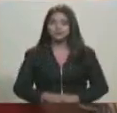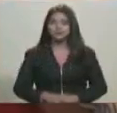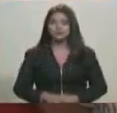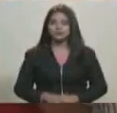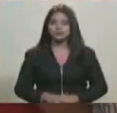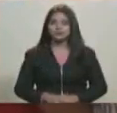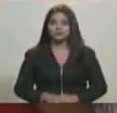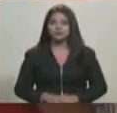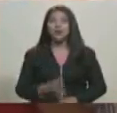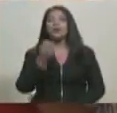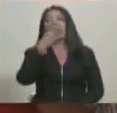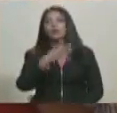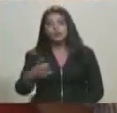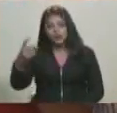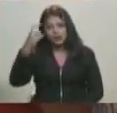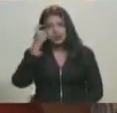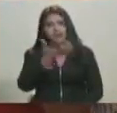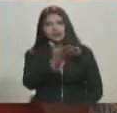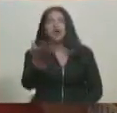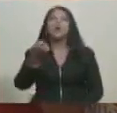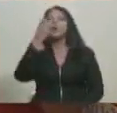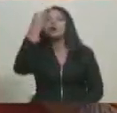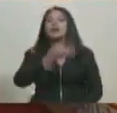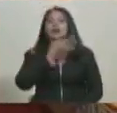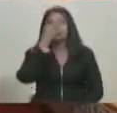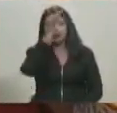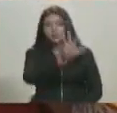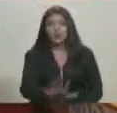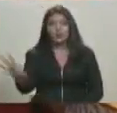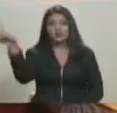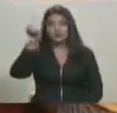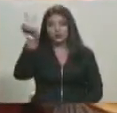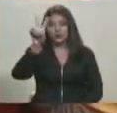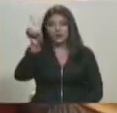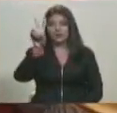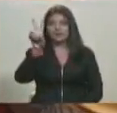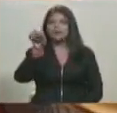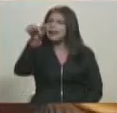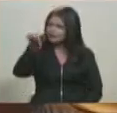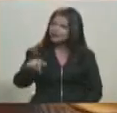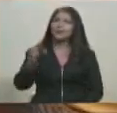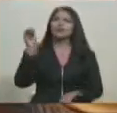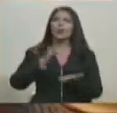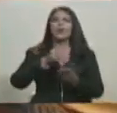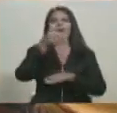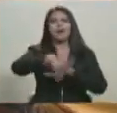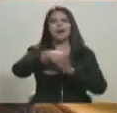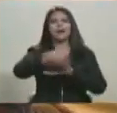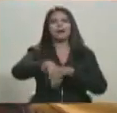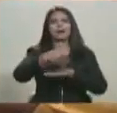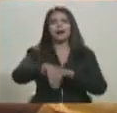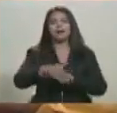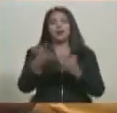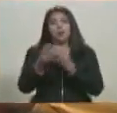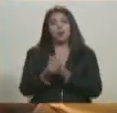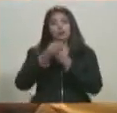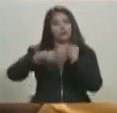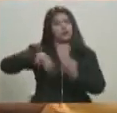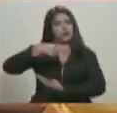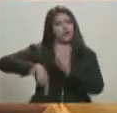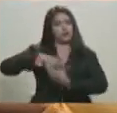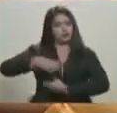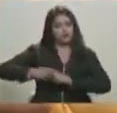parte de buenos días a todos los, buenas tardes a todos los venezolanos, las venezolanas. Y estamos nuevamente en la calle, las fuerzas de la revolución, las